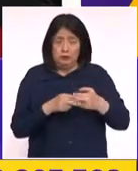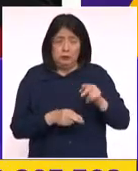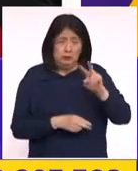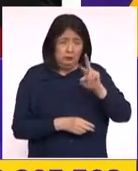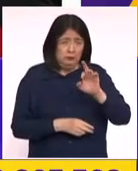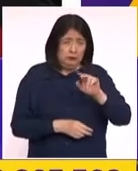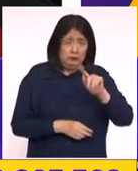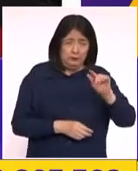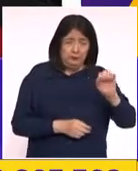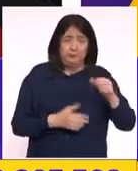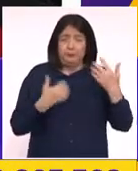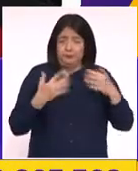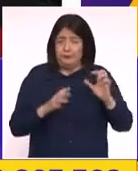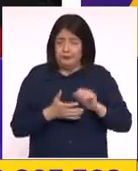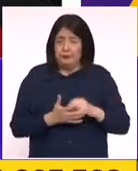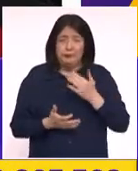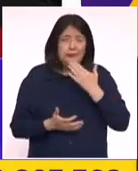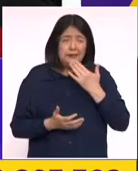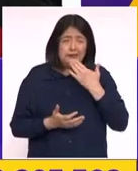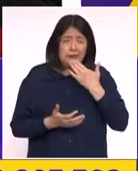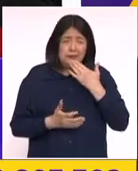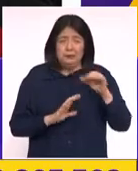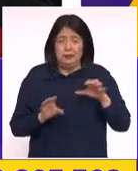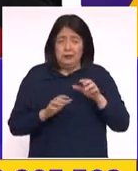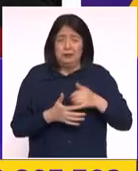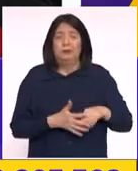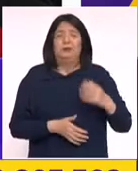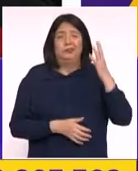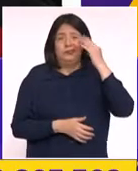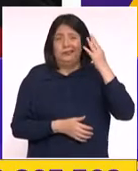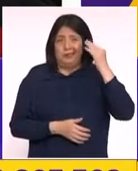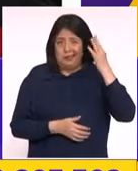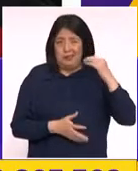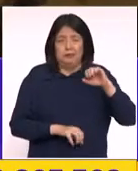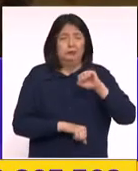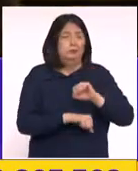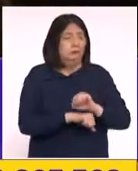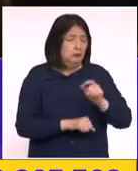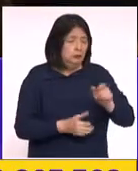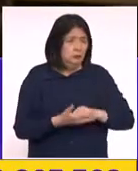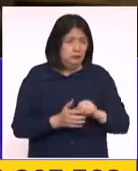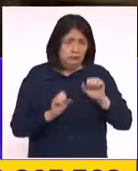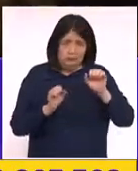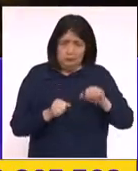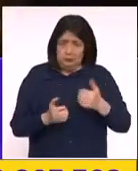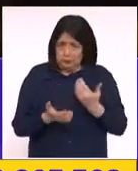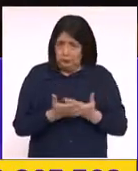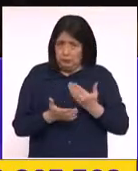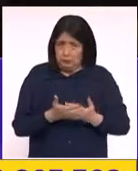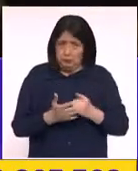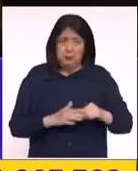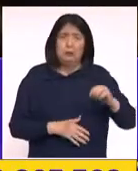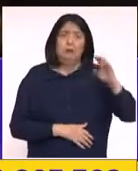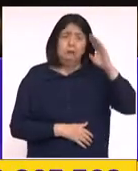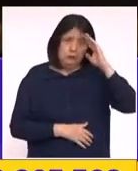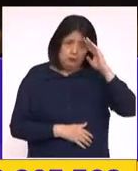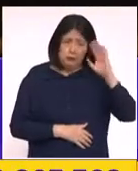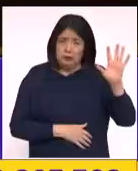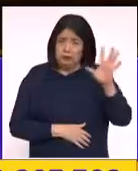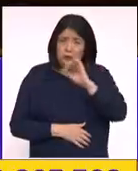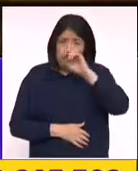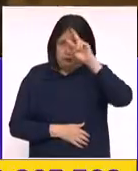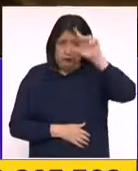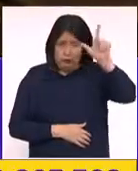hecho la DINICRI de Chiclayo, para que ustedes puedan comprobar que la policía a lo largo y ancho del Perú